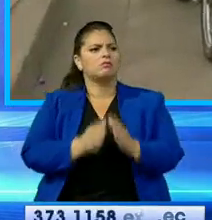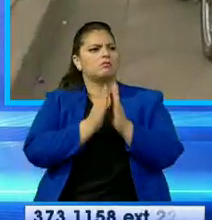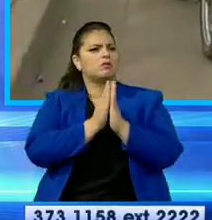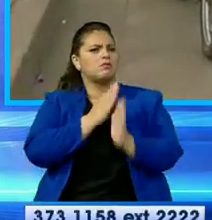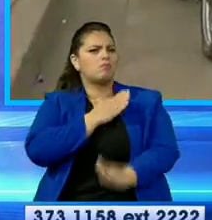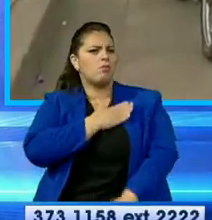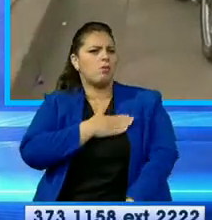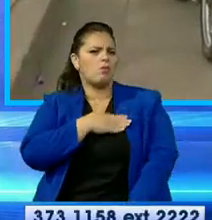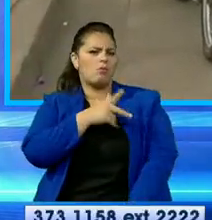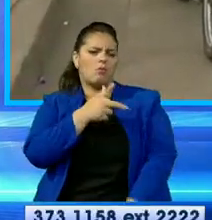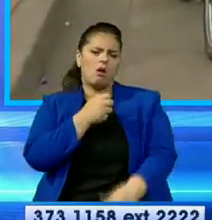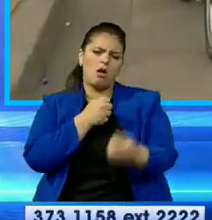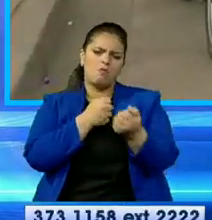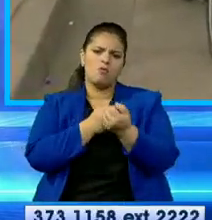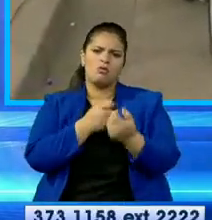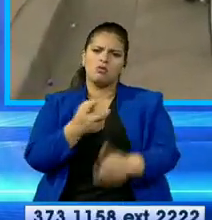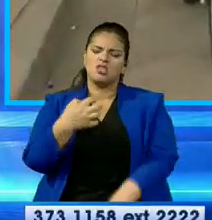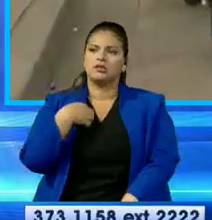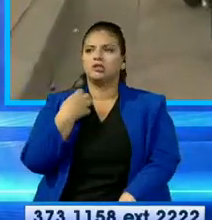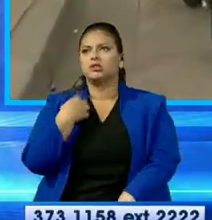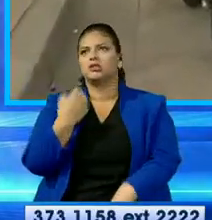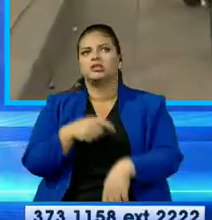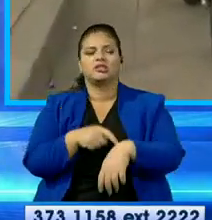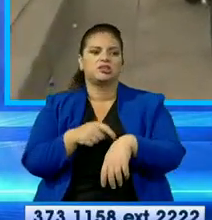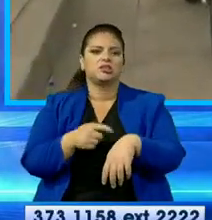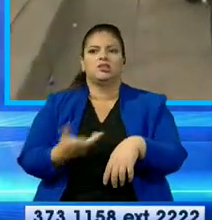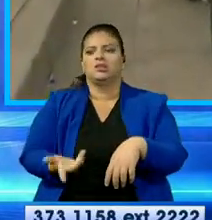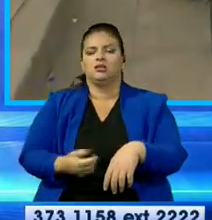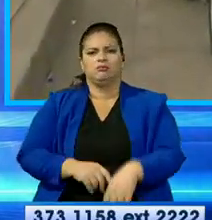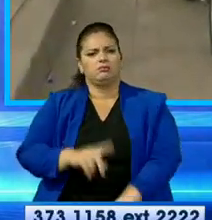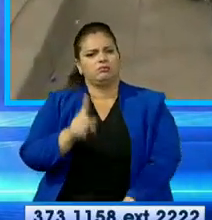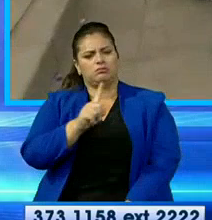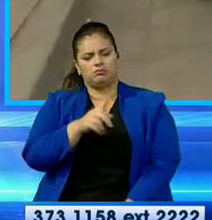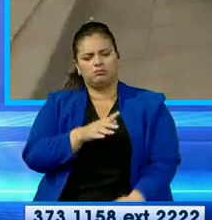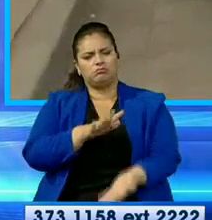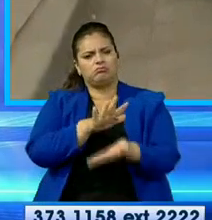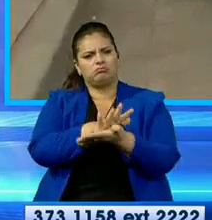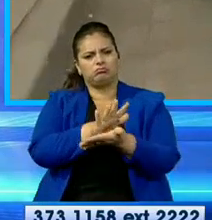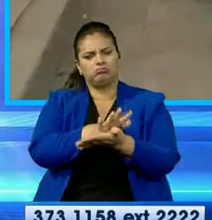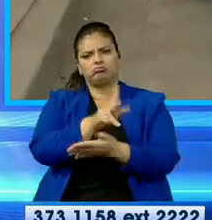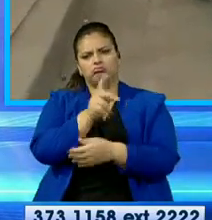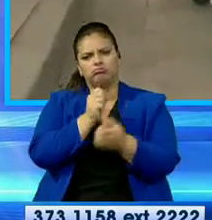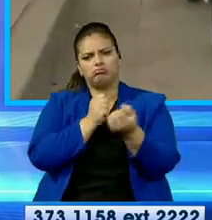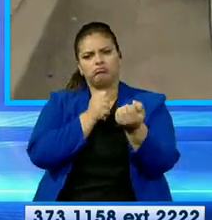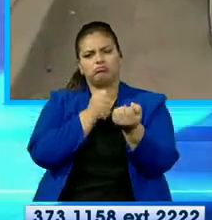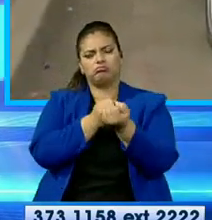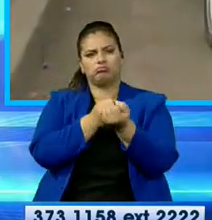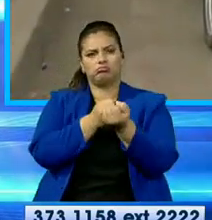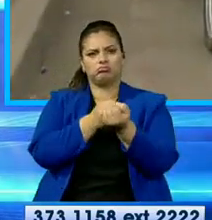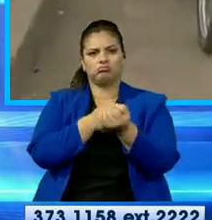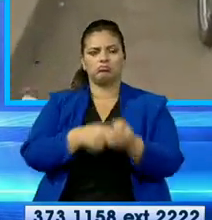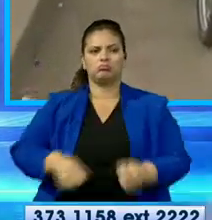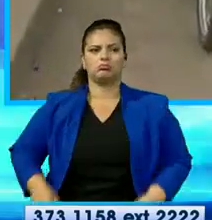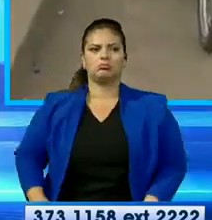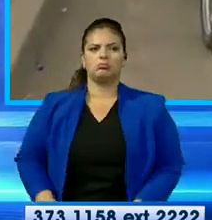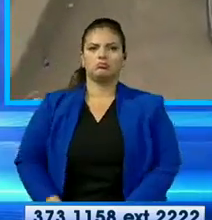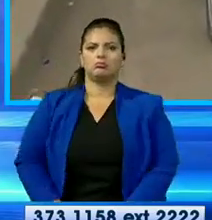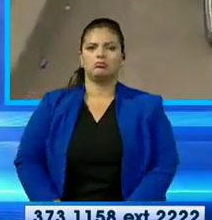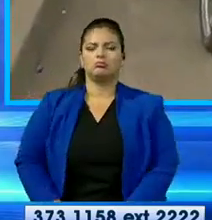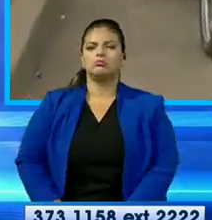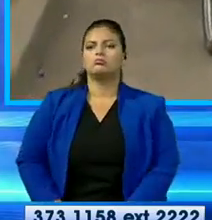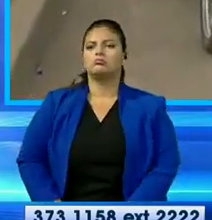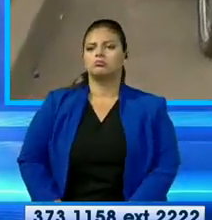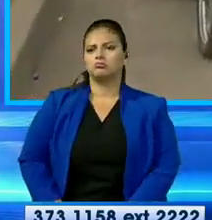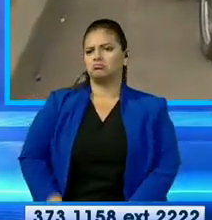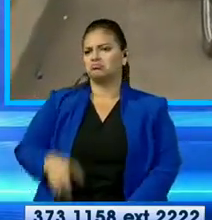Eso es todo. El bienestar de los que no tienen por qué preocuparse. Los que tienen que preocuparse son los que andan en malos pasos, ¿no? Así es. O andan